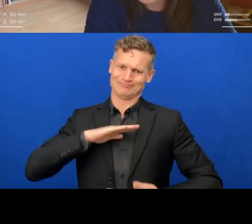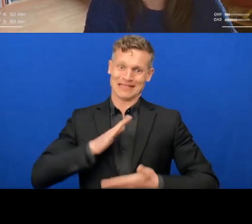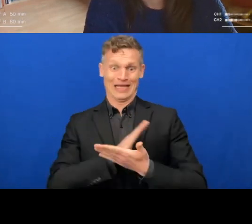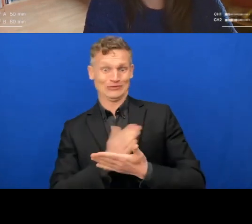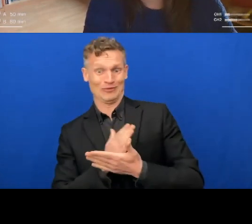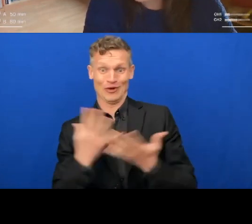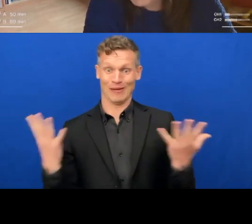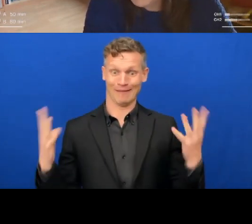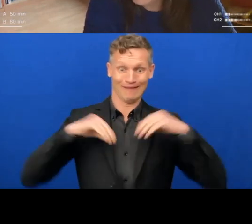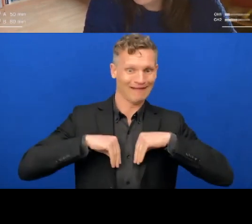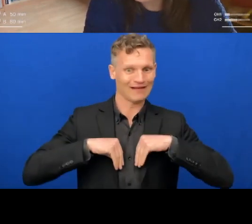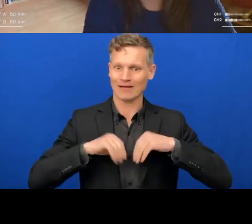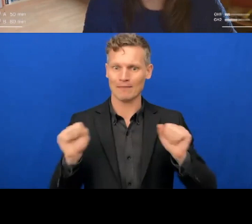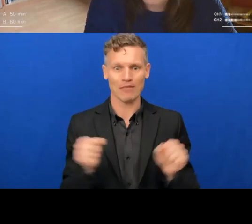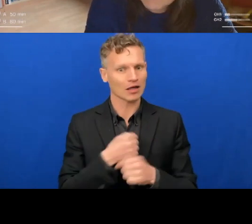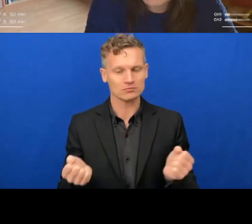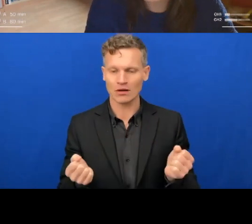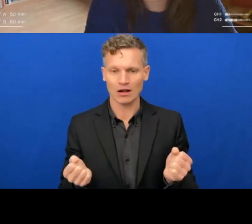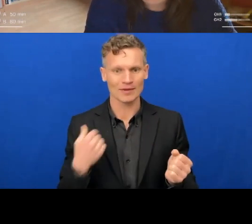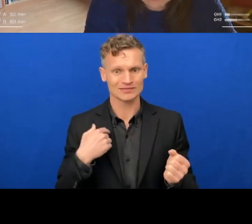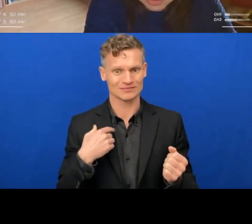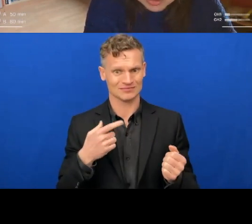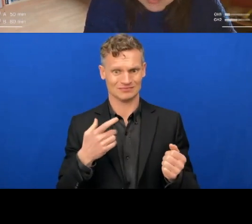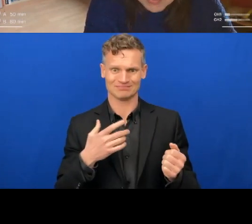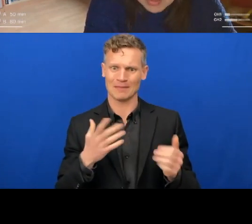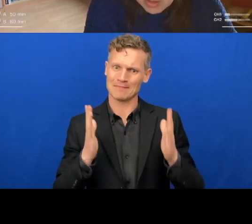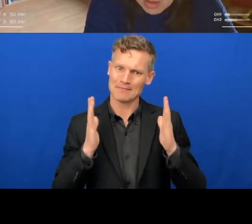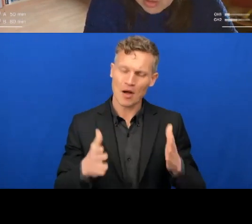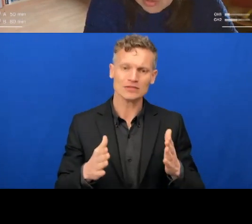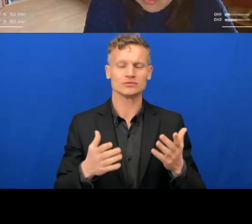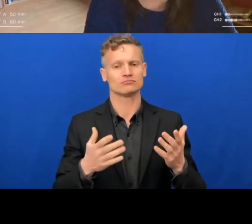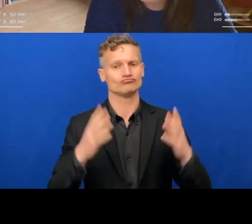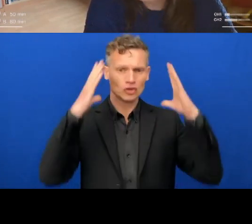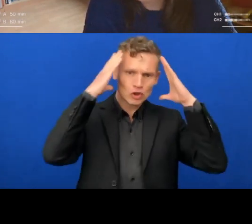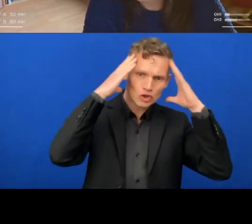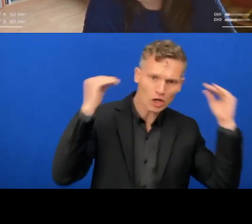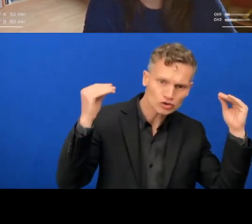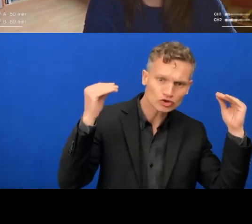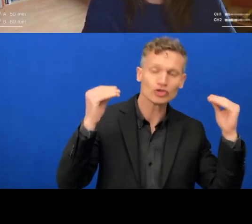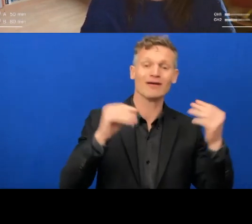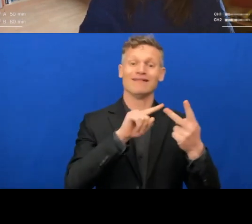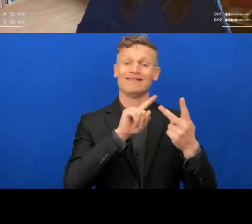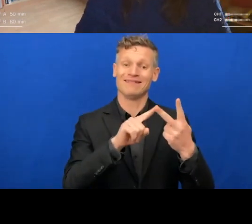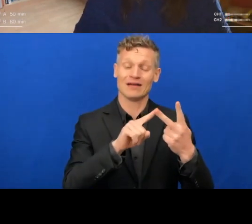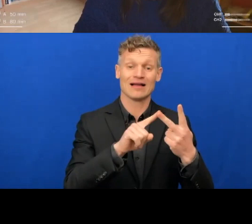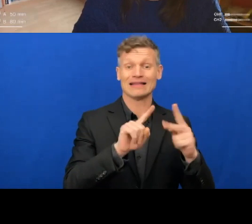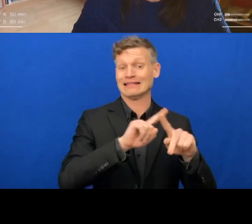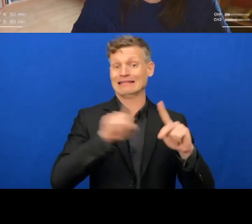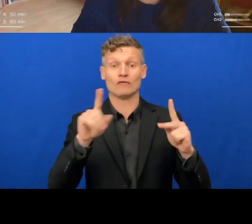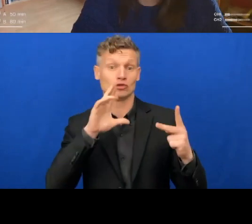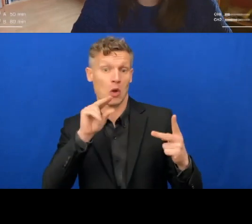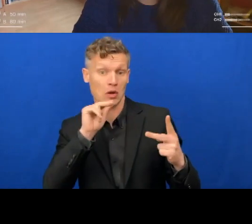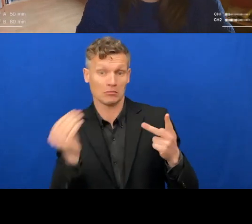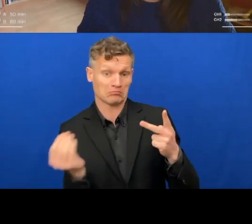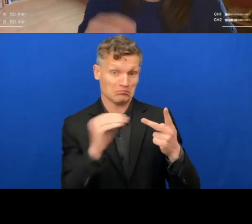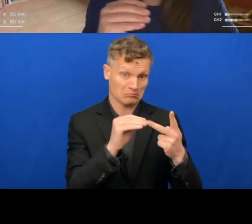dije, nuestros alumnos han estudiado eh, holandés, otra lengua oral y después la lengua de